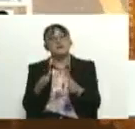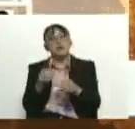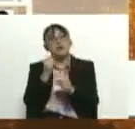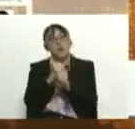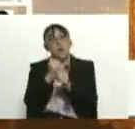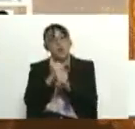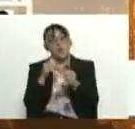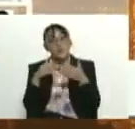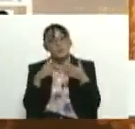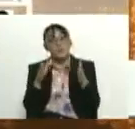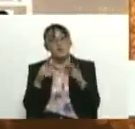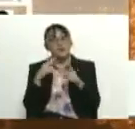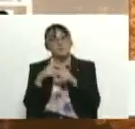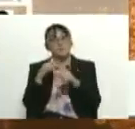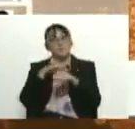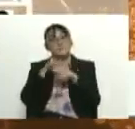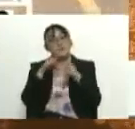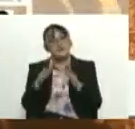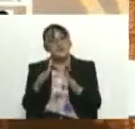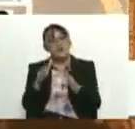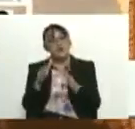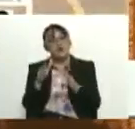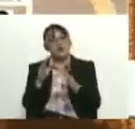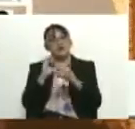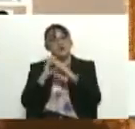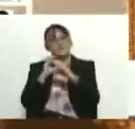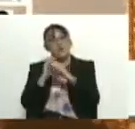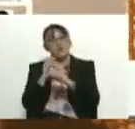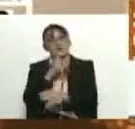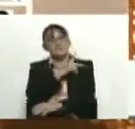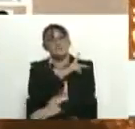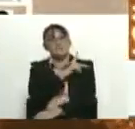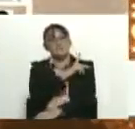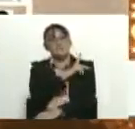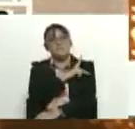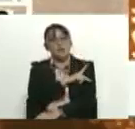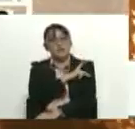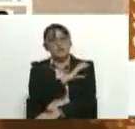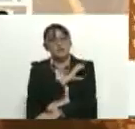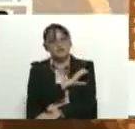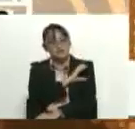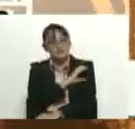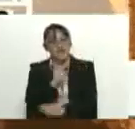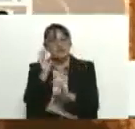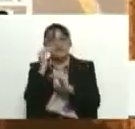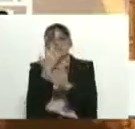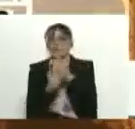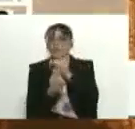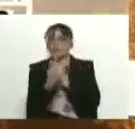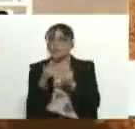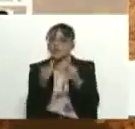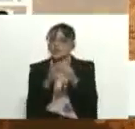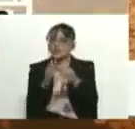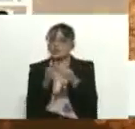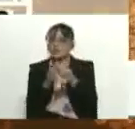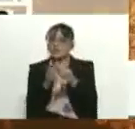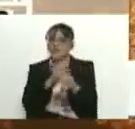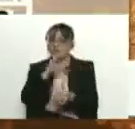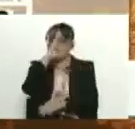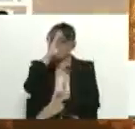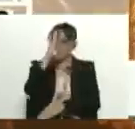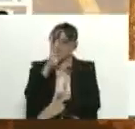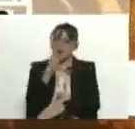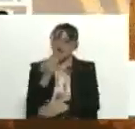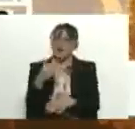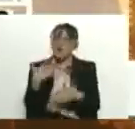obras públicas del Ministerio de transporte protección civil la Fuerza Armada atendiendo como un solo equipo el equipo de barinas